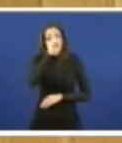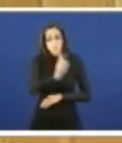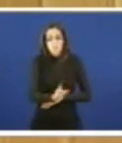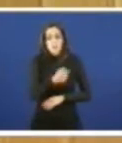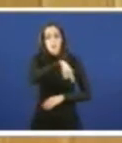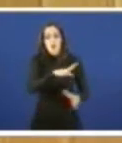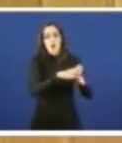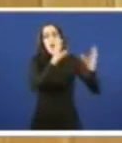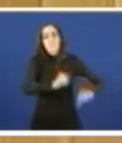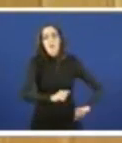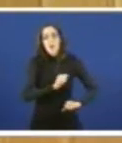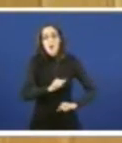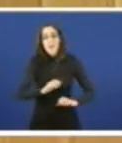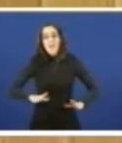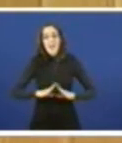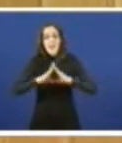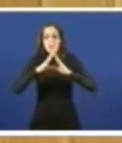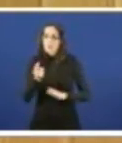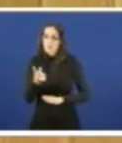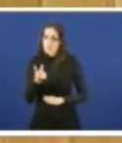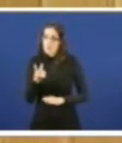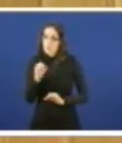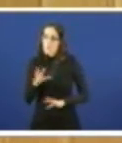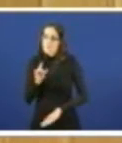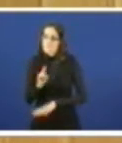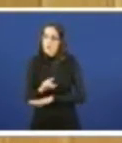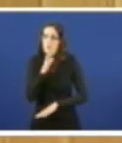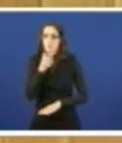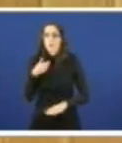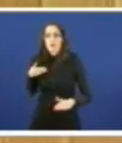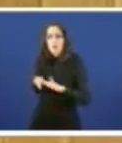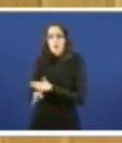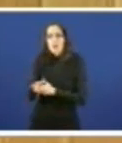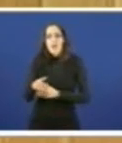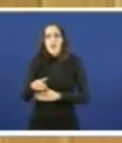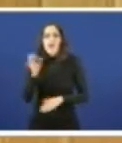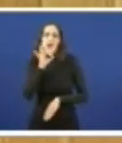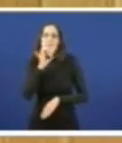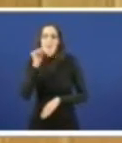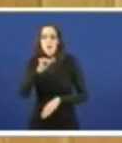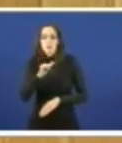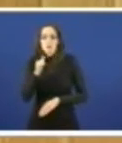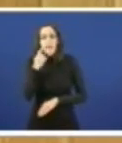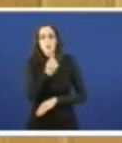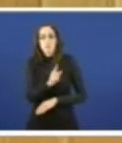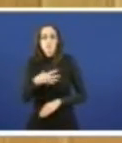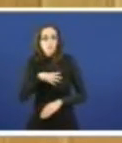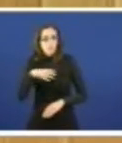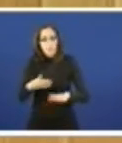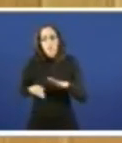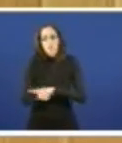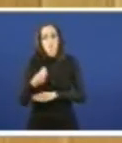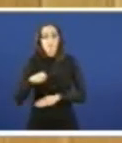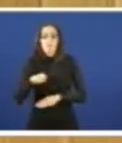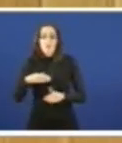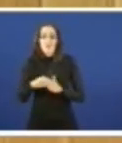unha fraude, porque non é posible acceder ao Panteón de Galegos Ilustres a través da súa entrada principal, sino que é